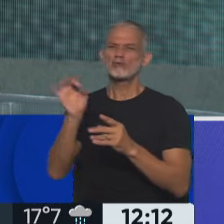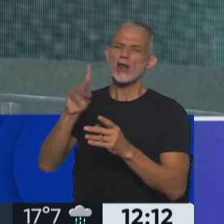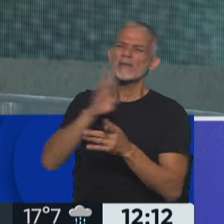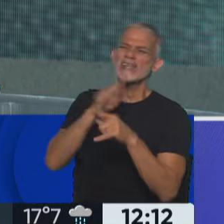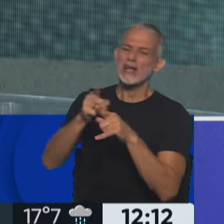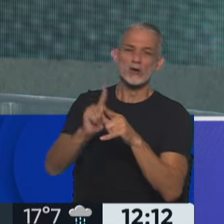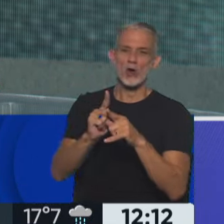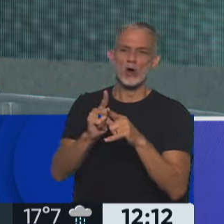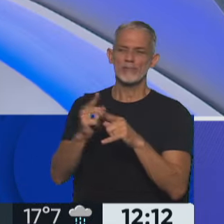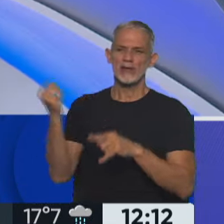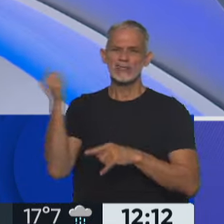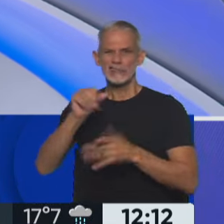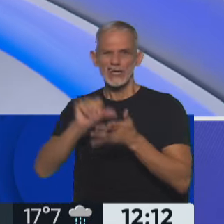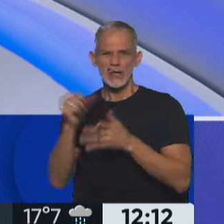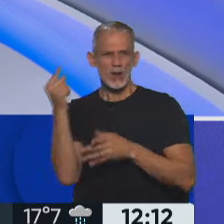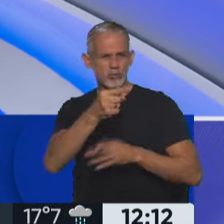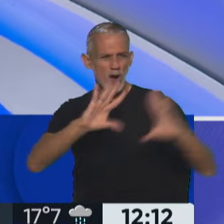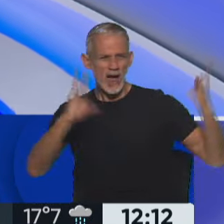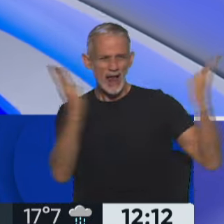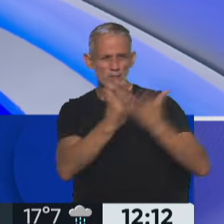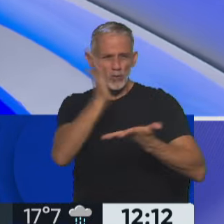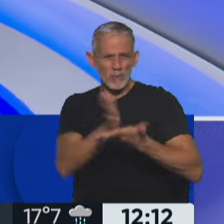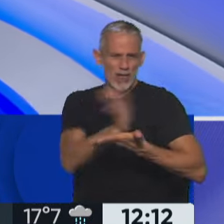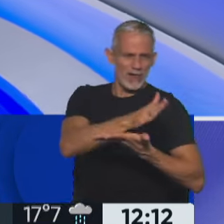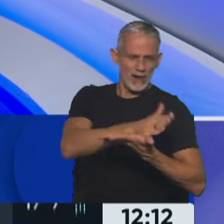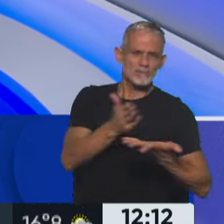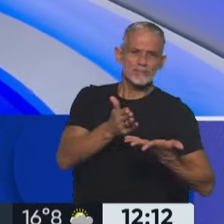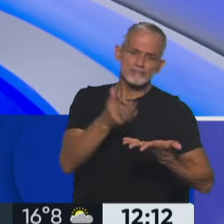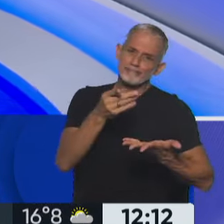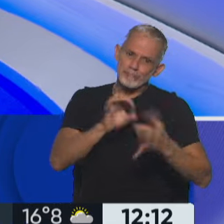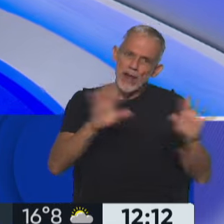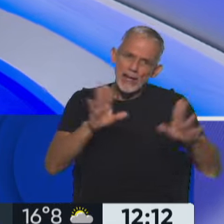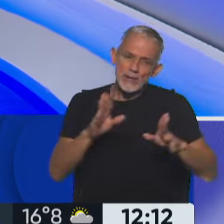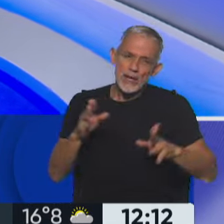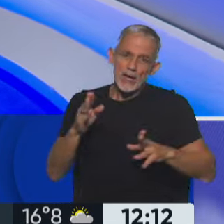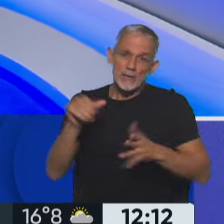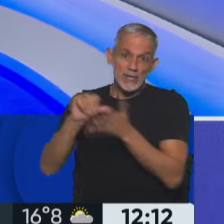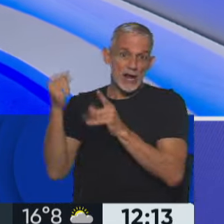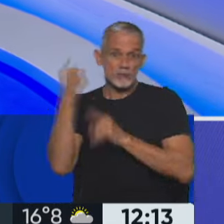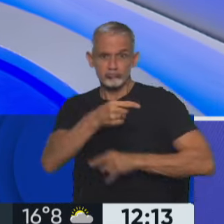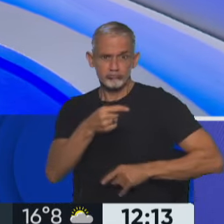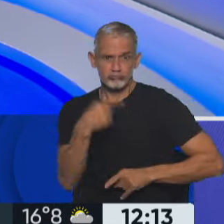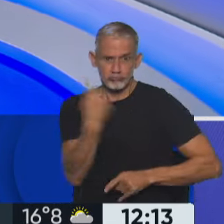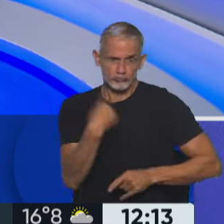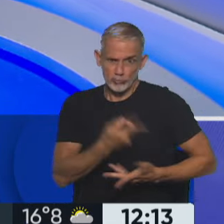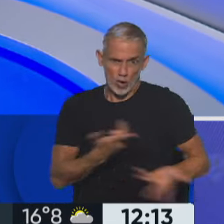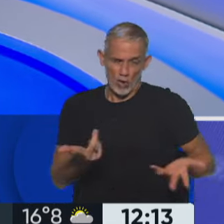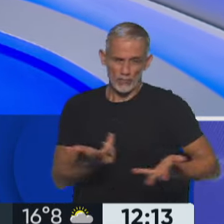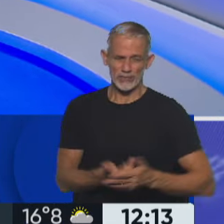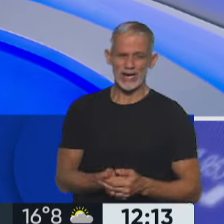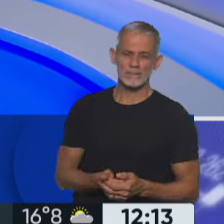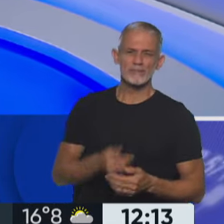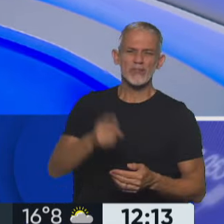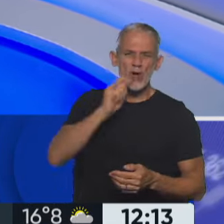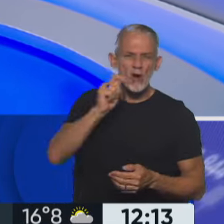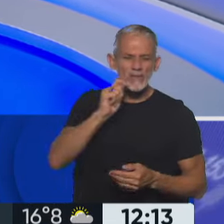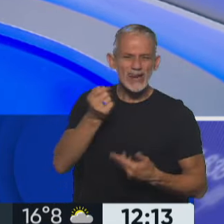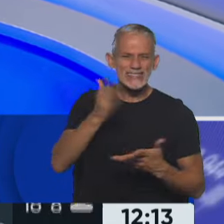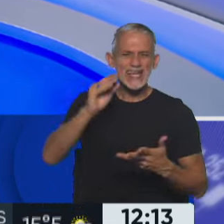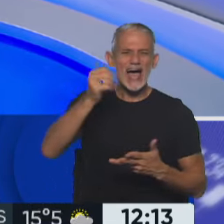al mundo libre Exacto Esa fue la explicación que dio recién hace minutos desde casa rosada en su habitual conferencia de prensa Manuel